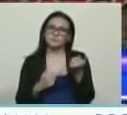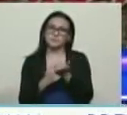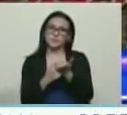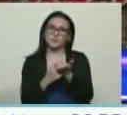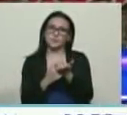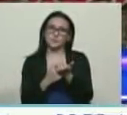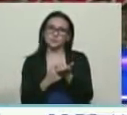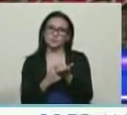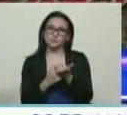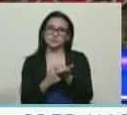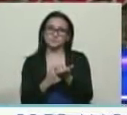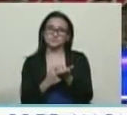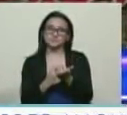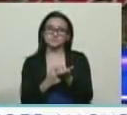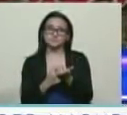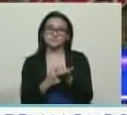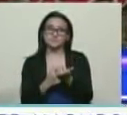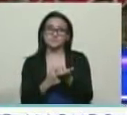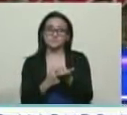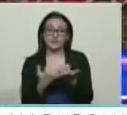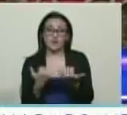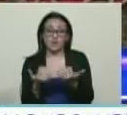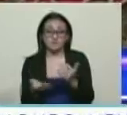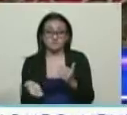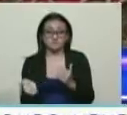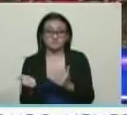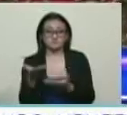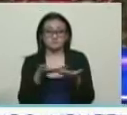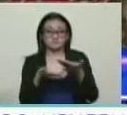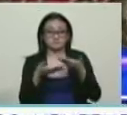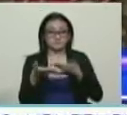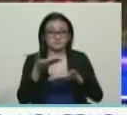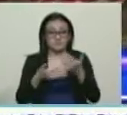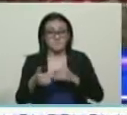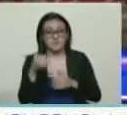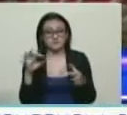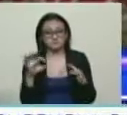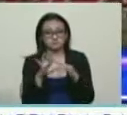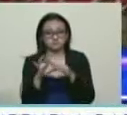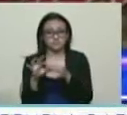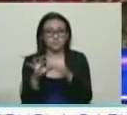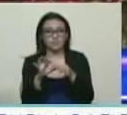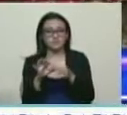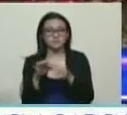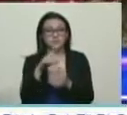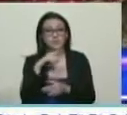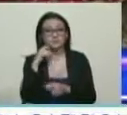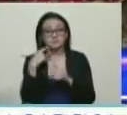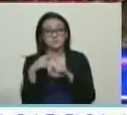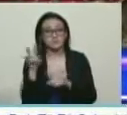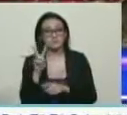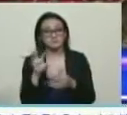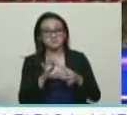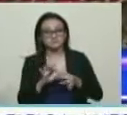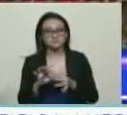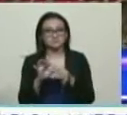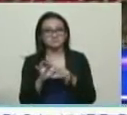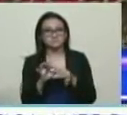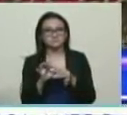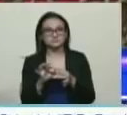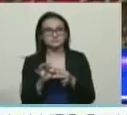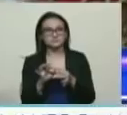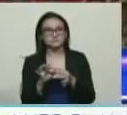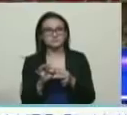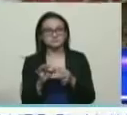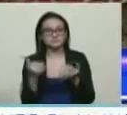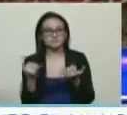y estamos elevando al más alto nivel la cooperación bilateral Rusia-Venezuela. Y hoy, a pocas horas de haber